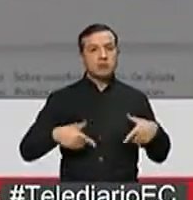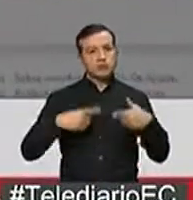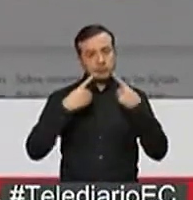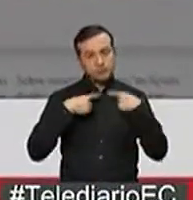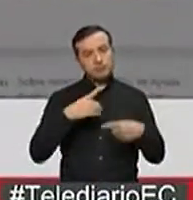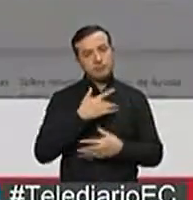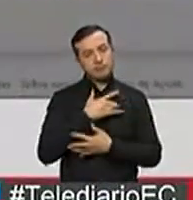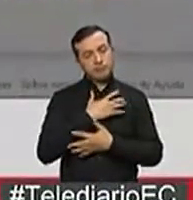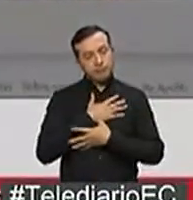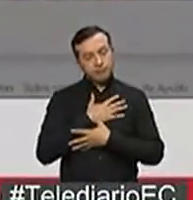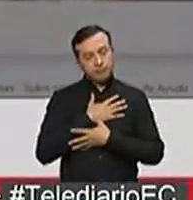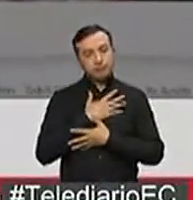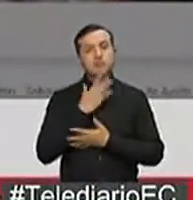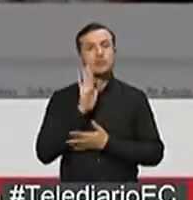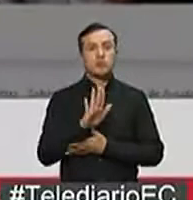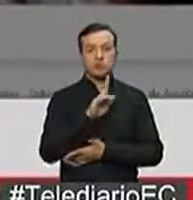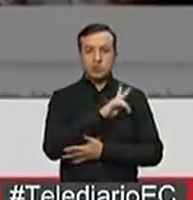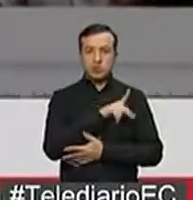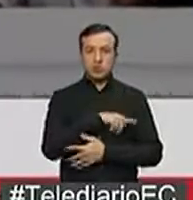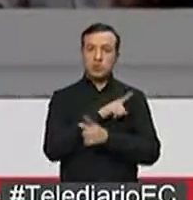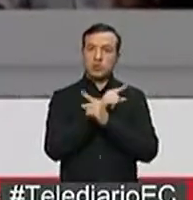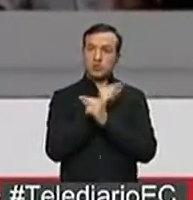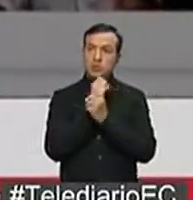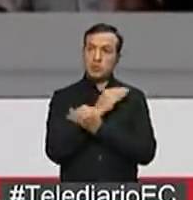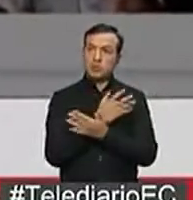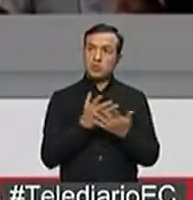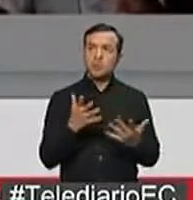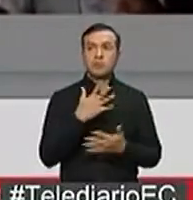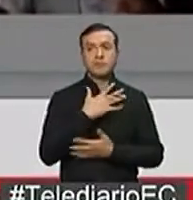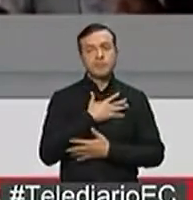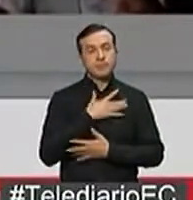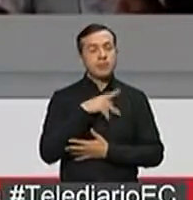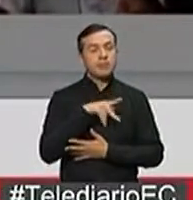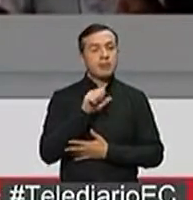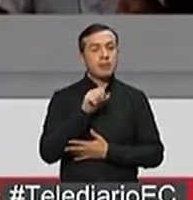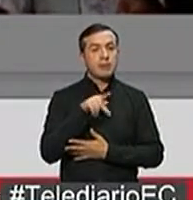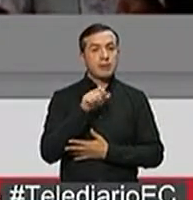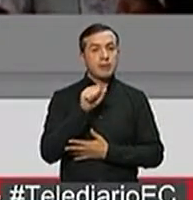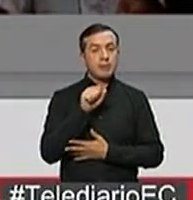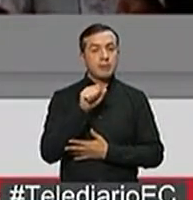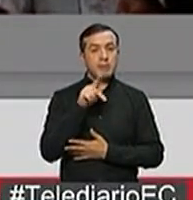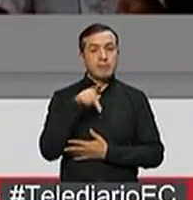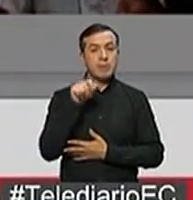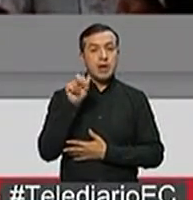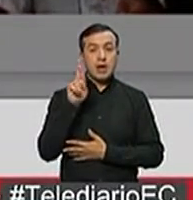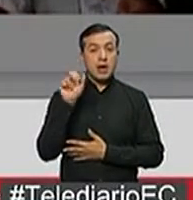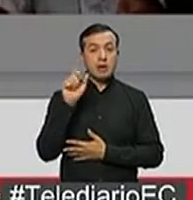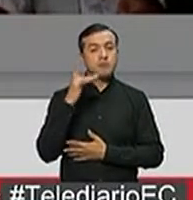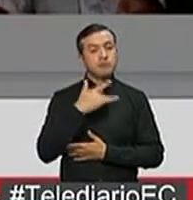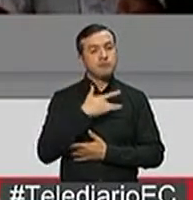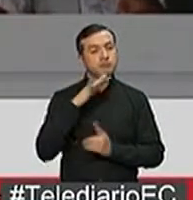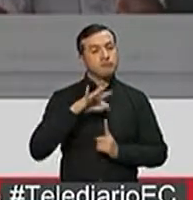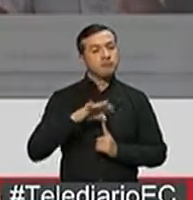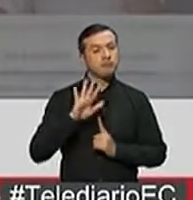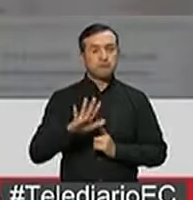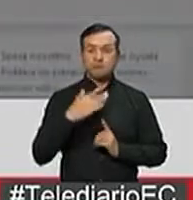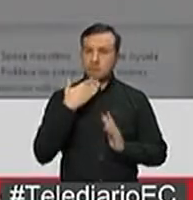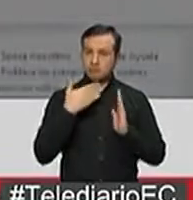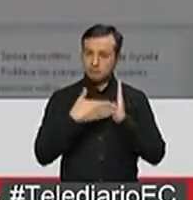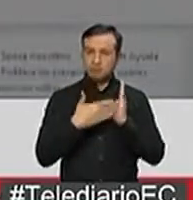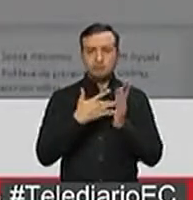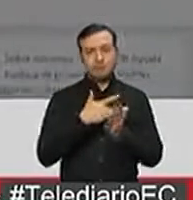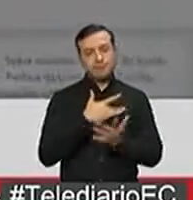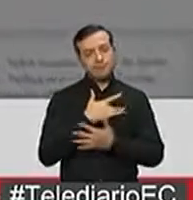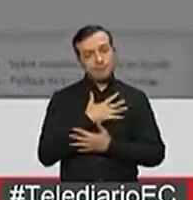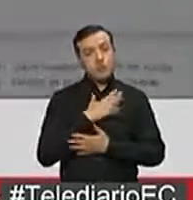las condolencias a través de su cuenta de Twitter. Nuestro querido Pepe Parra deja al país un gran legado musical. Mi sentido